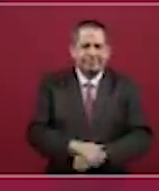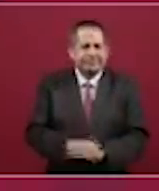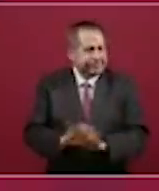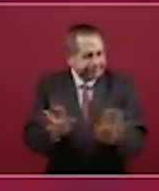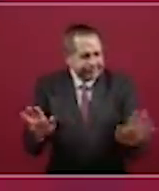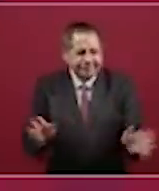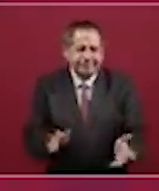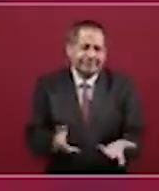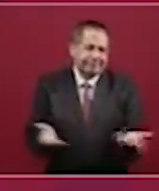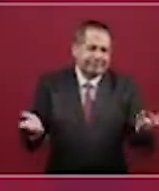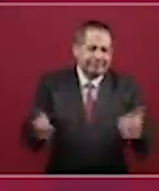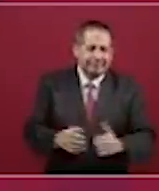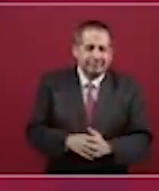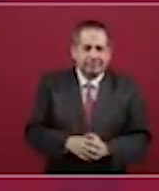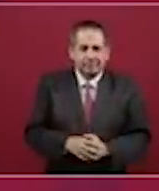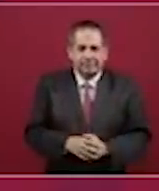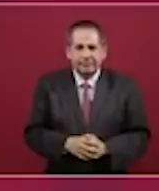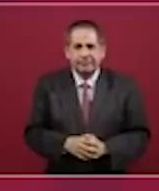Ya,